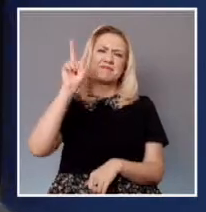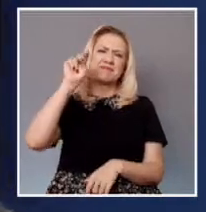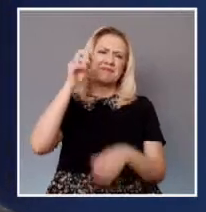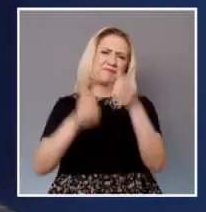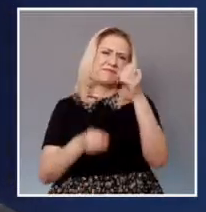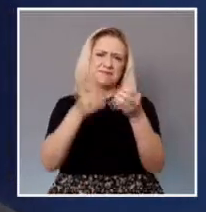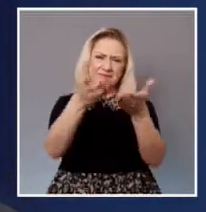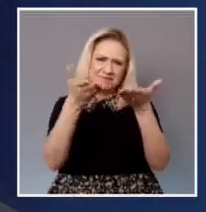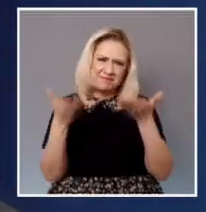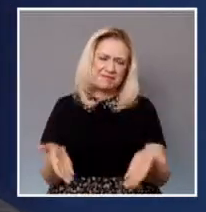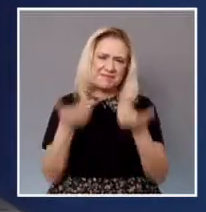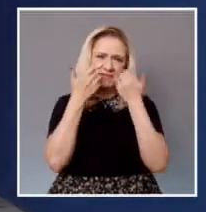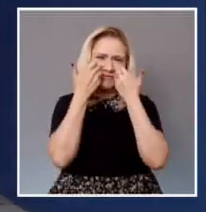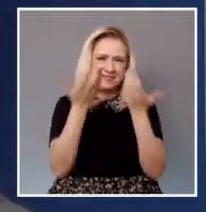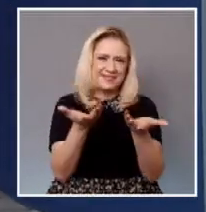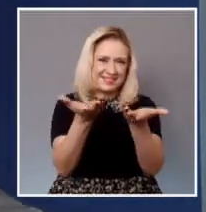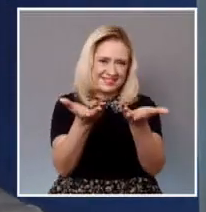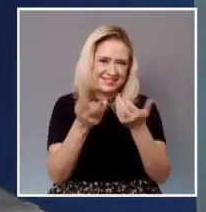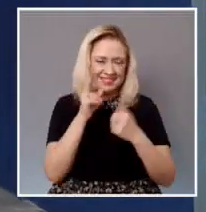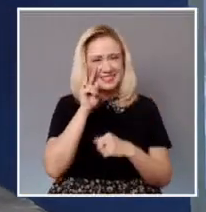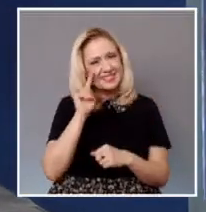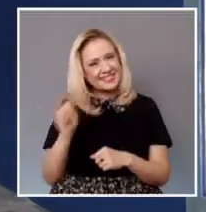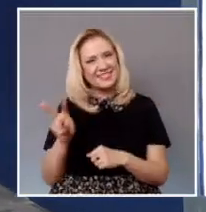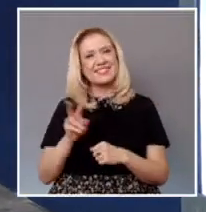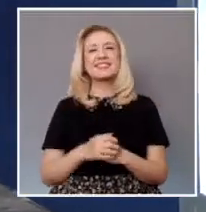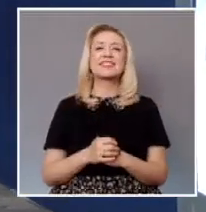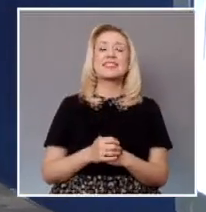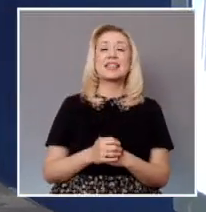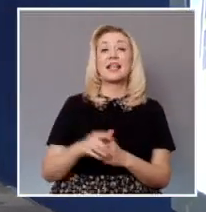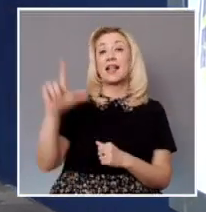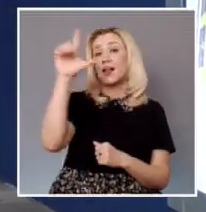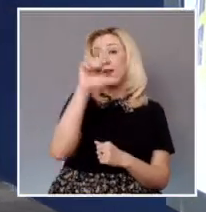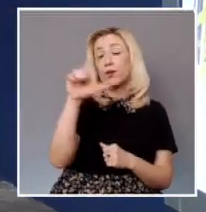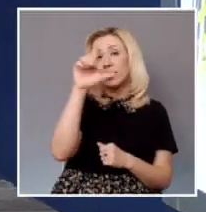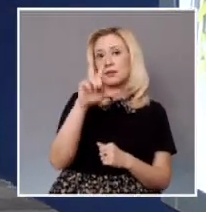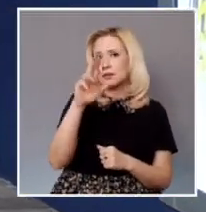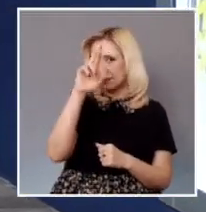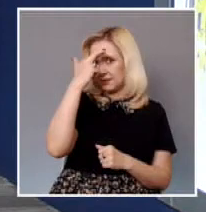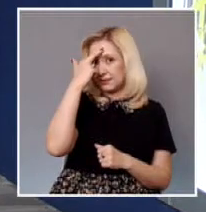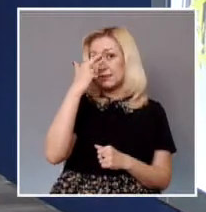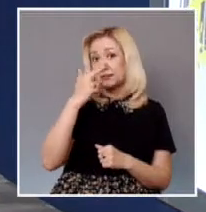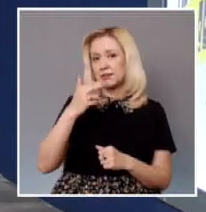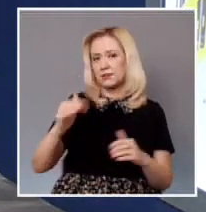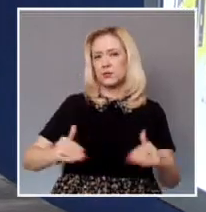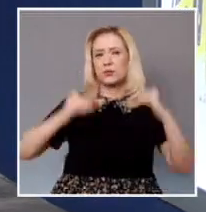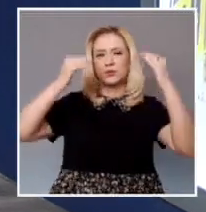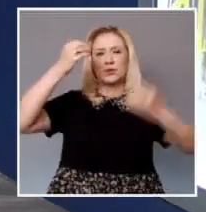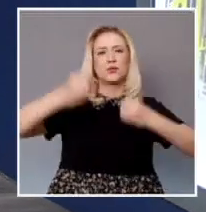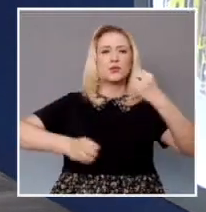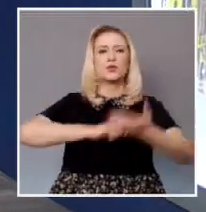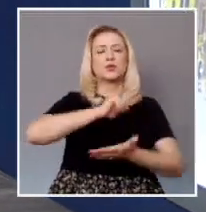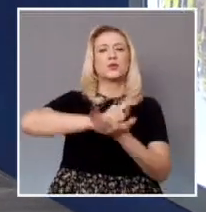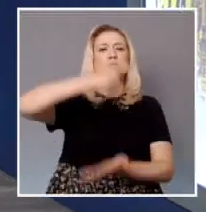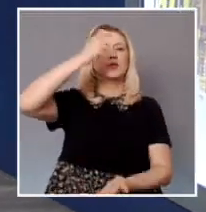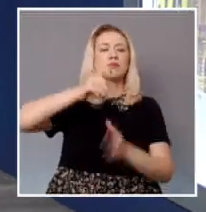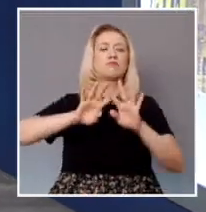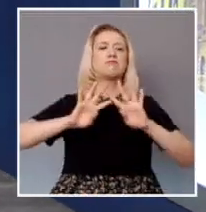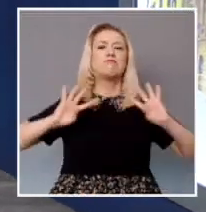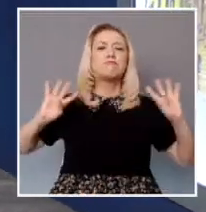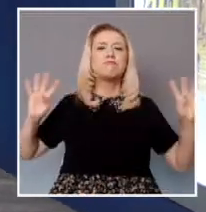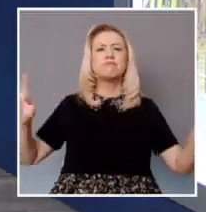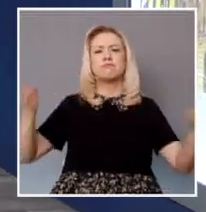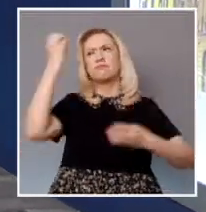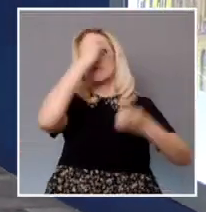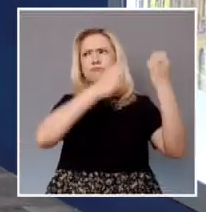del canal del Poder Judicial de la Federación. Este lunes siga la sesión del Pleno de la Suprema Corte, porque en esta ocasión tienen previsto analizar y resolver